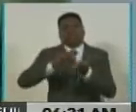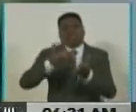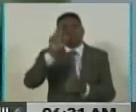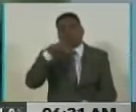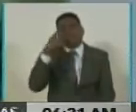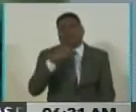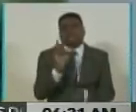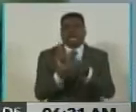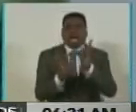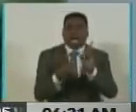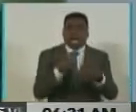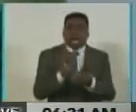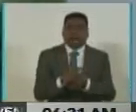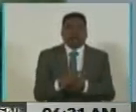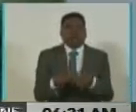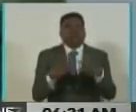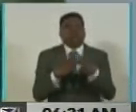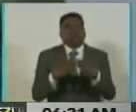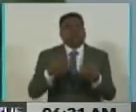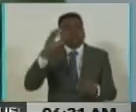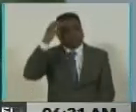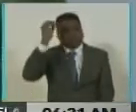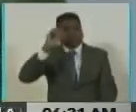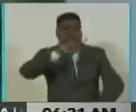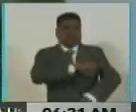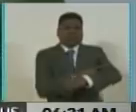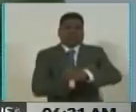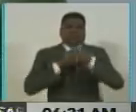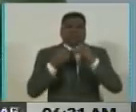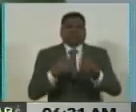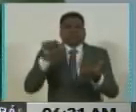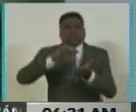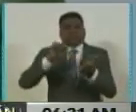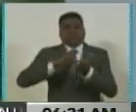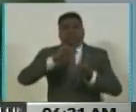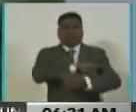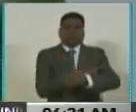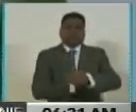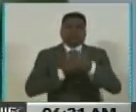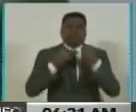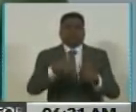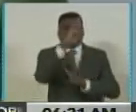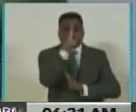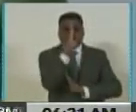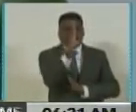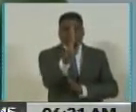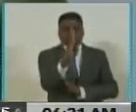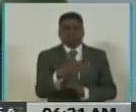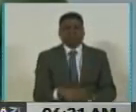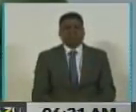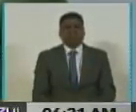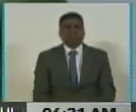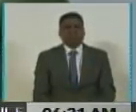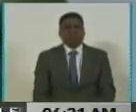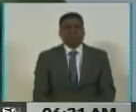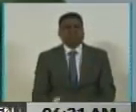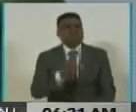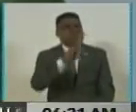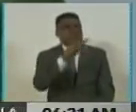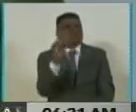algunos sondeos de opinión dicen que se está fortaleciendo, un centro que se está fortaleciendo en el sentido de que no se